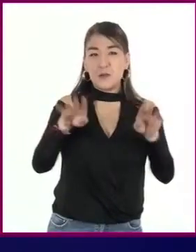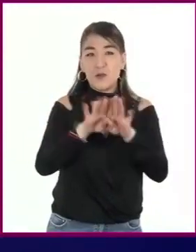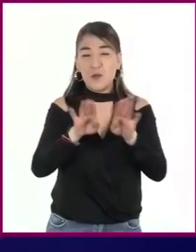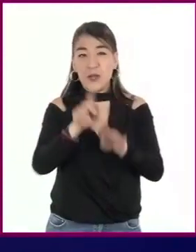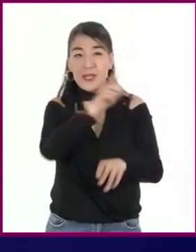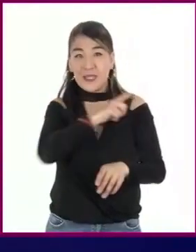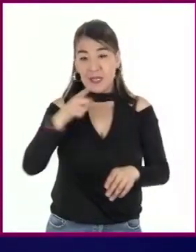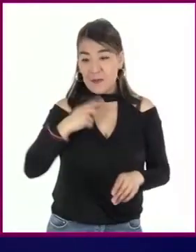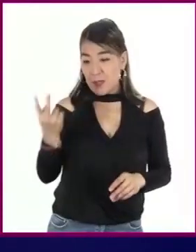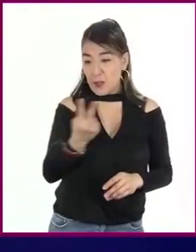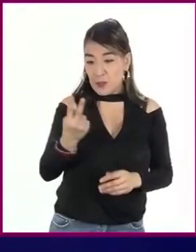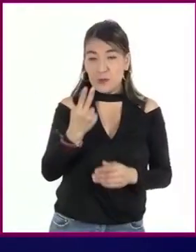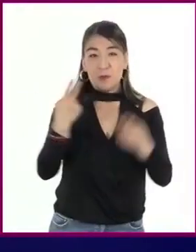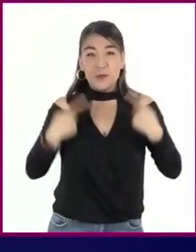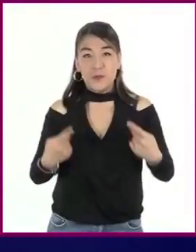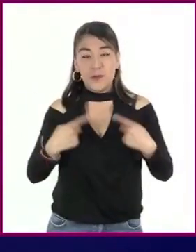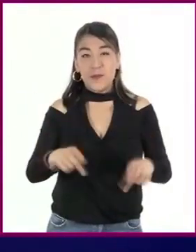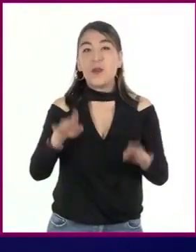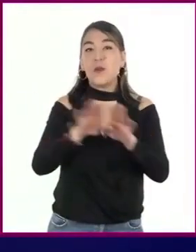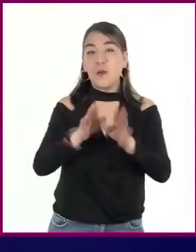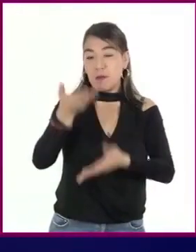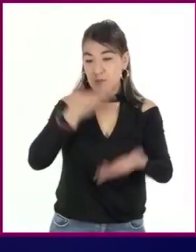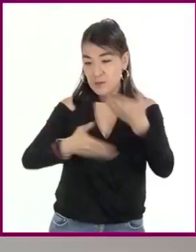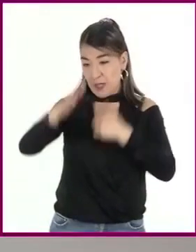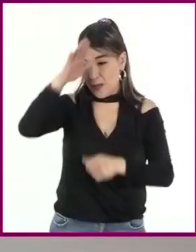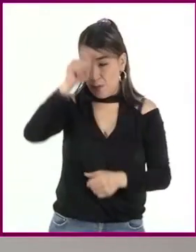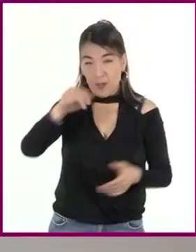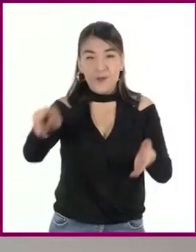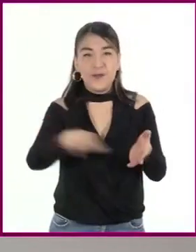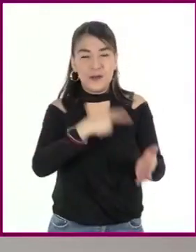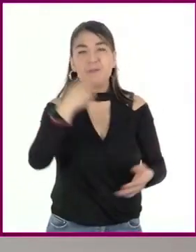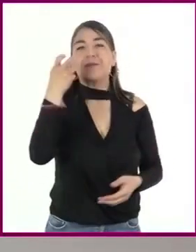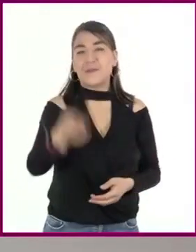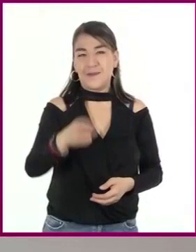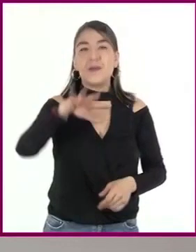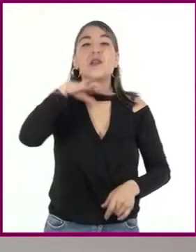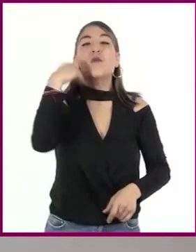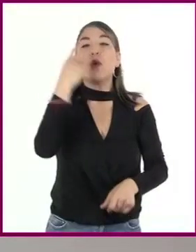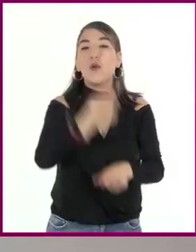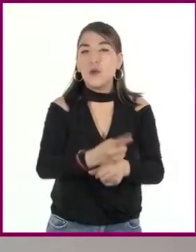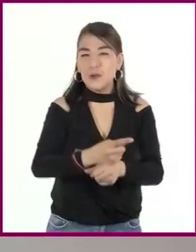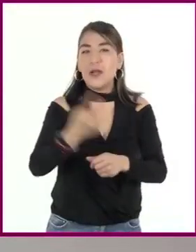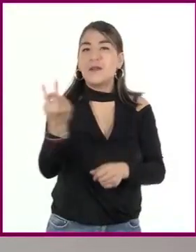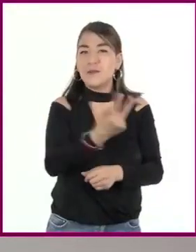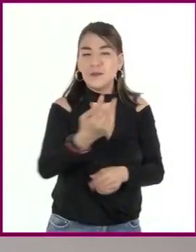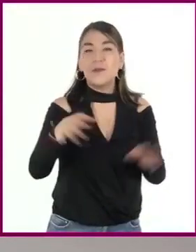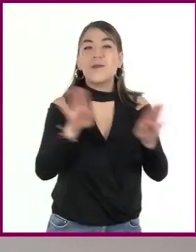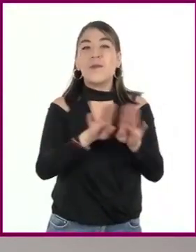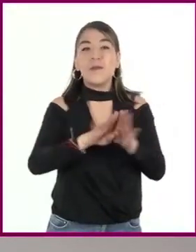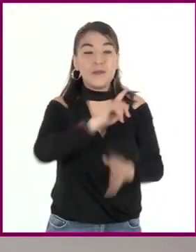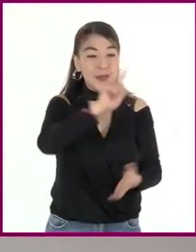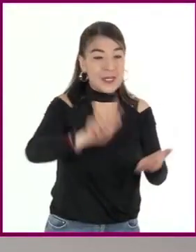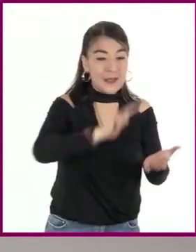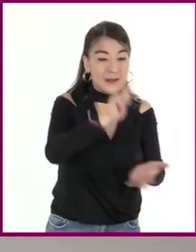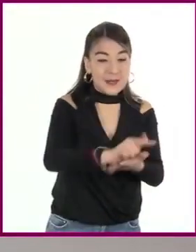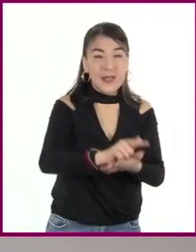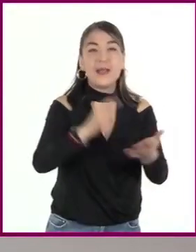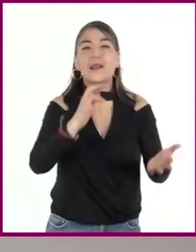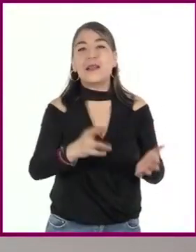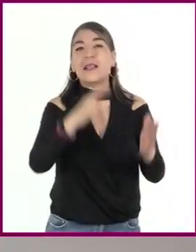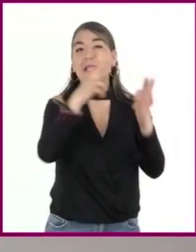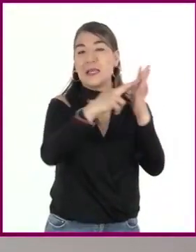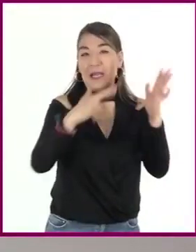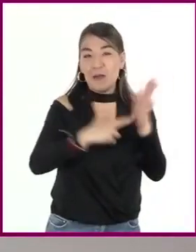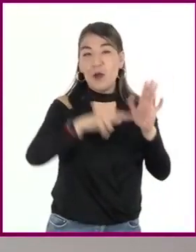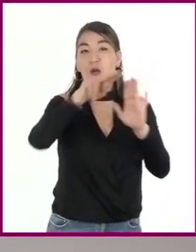de acuerdo en lo que están firmando. Exactamente, es voluntario y basado en alguna ley, reglamento o